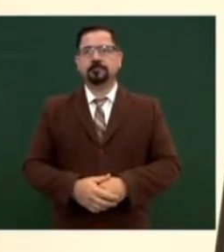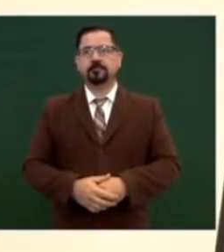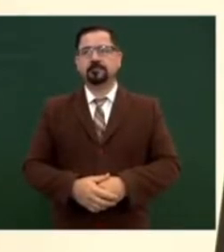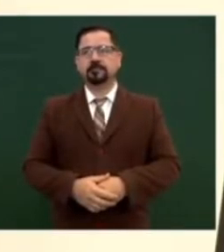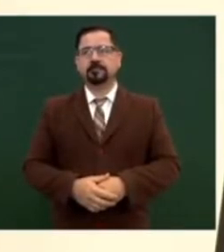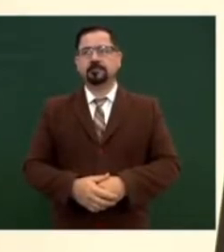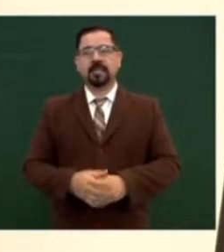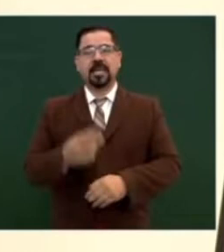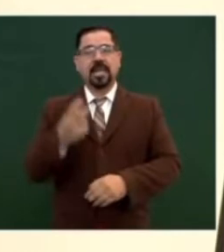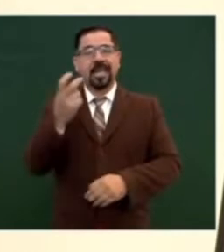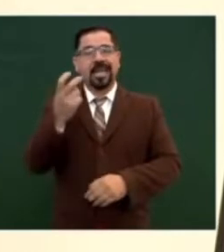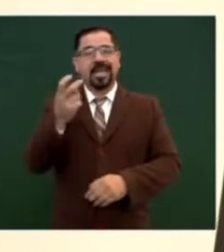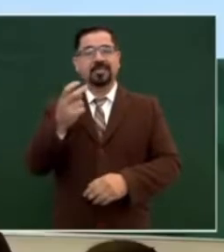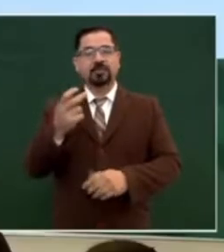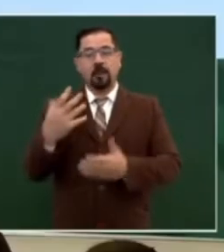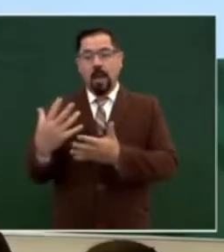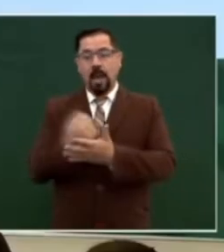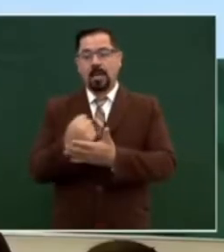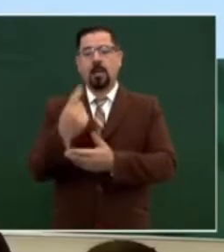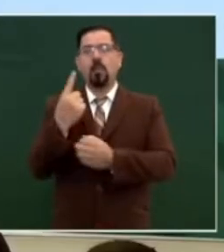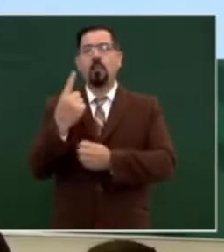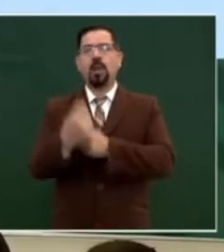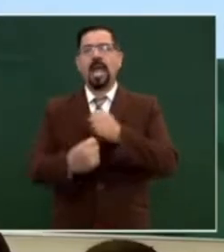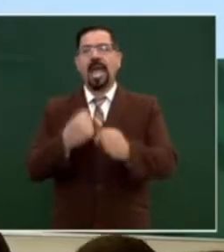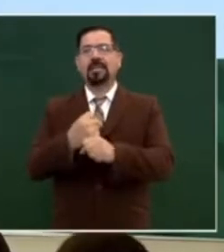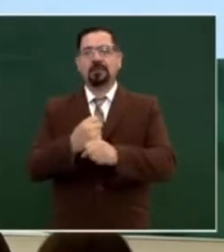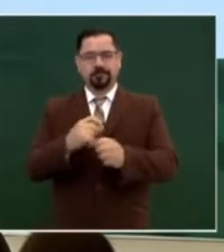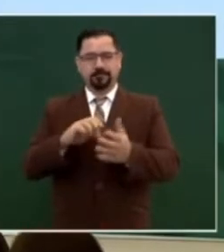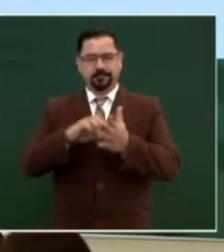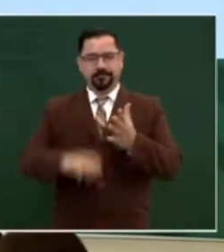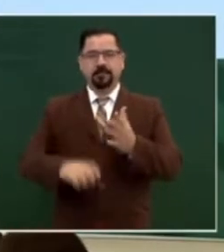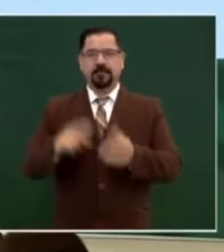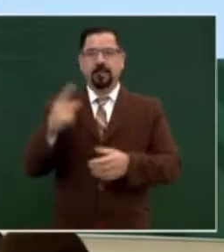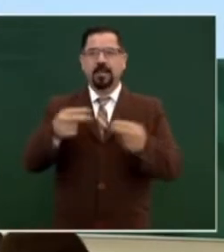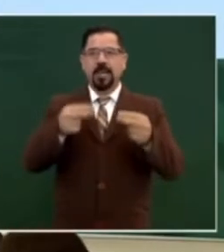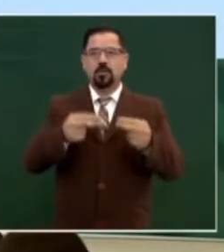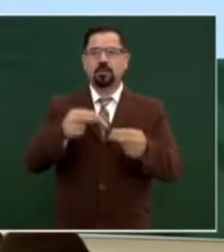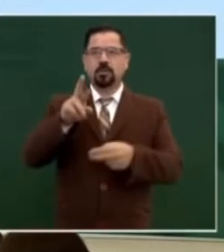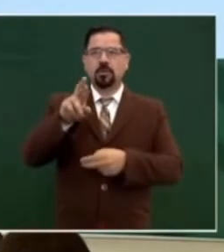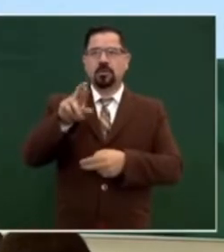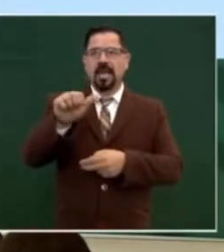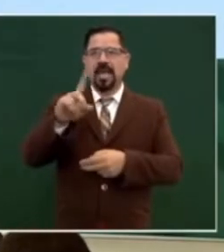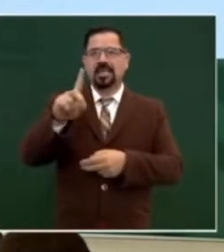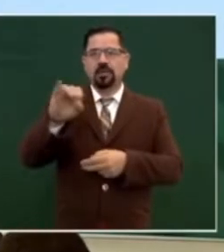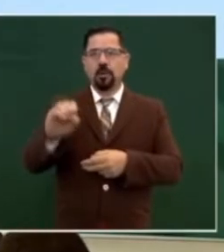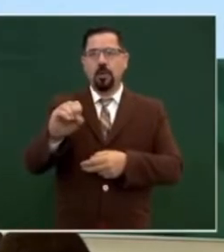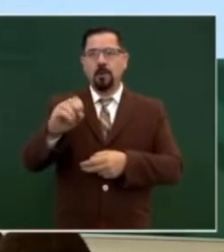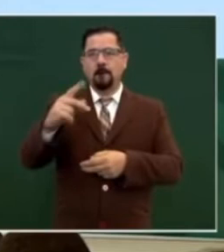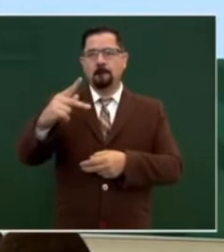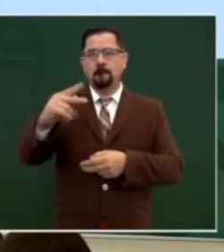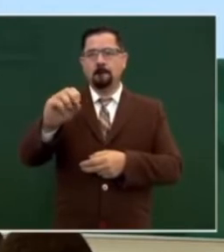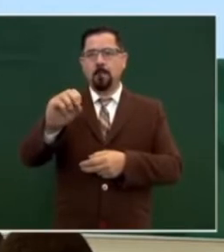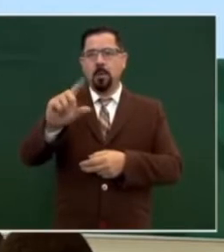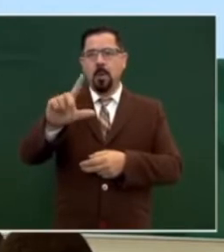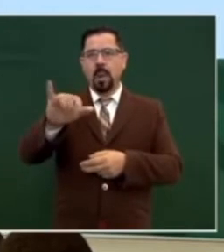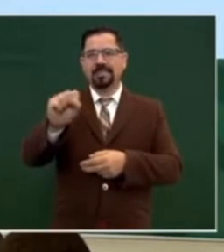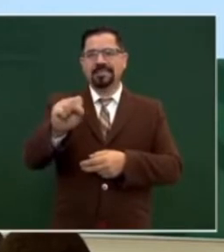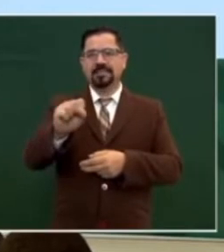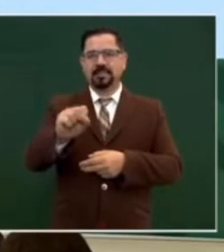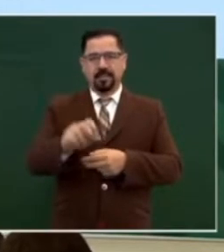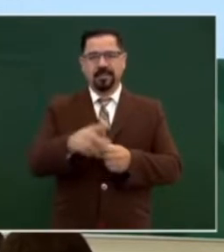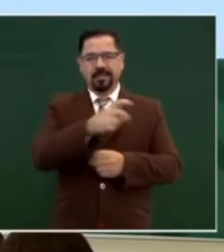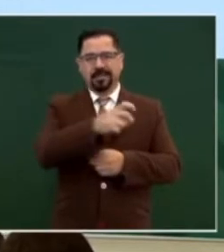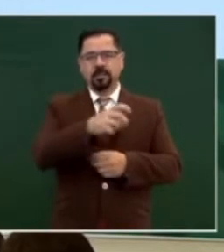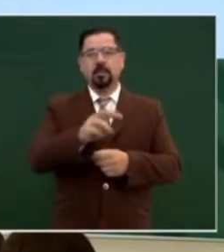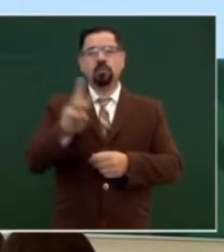este es al año a radiópolis que esto es w radio'